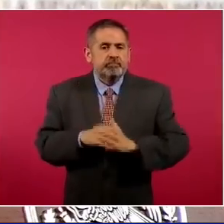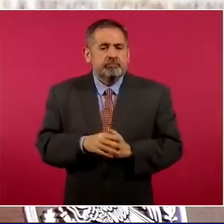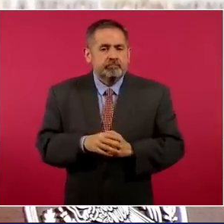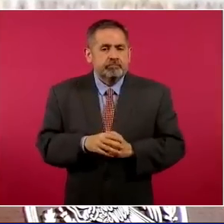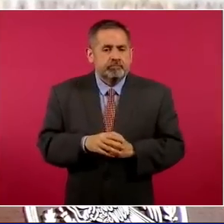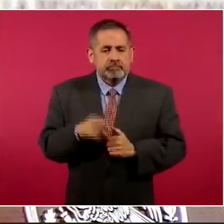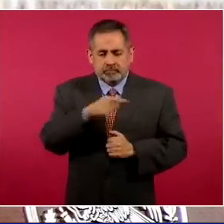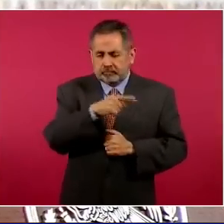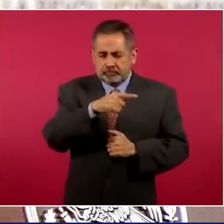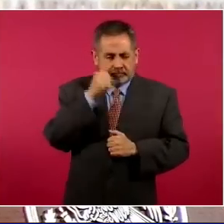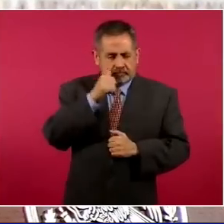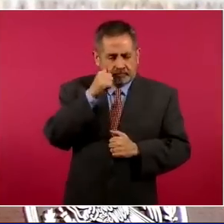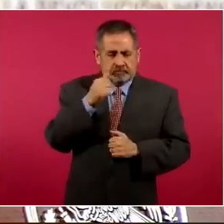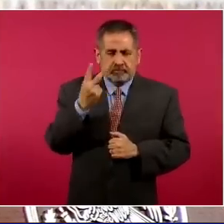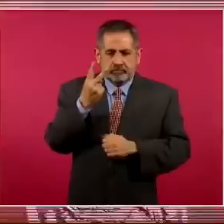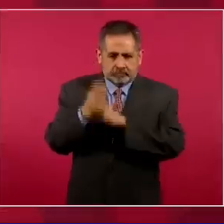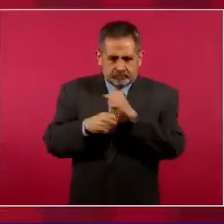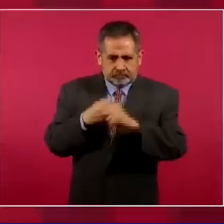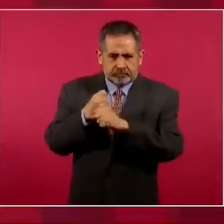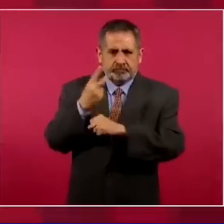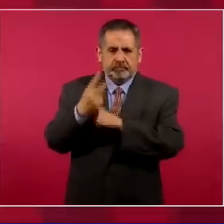hacen cada 2 años en hogares